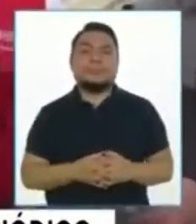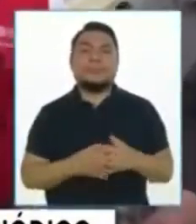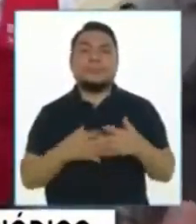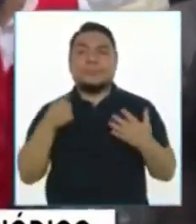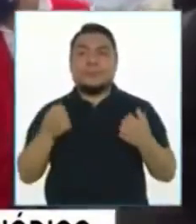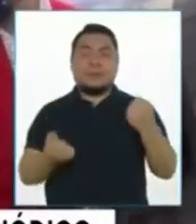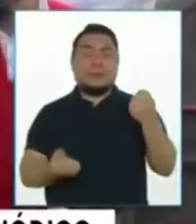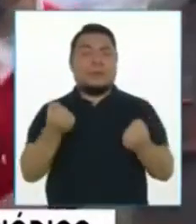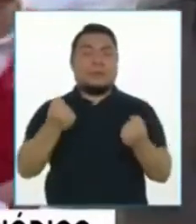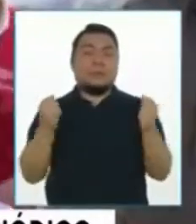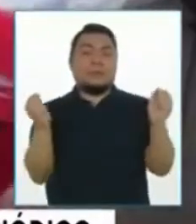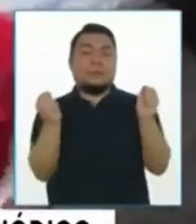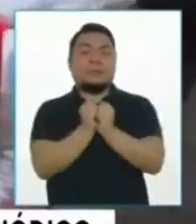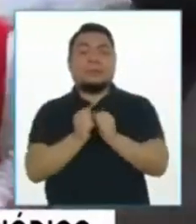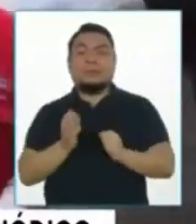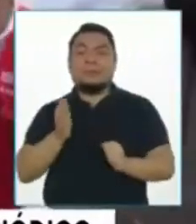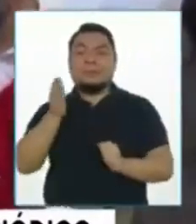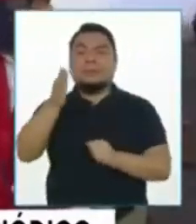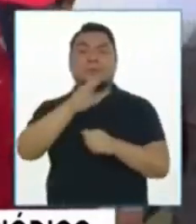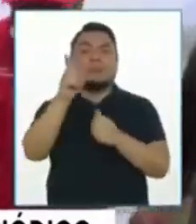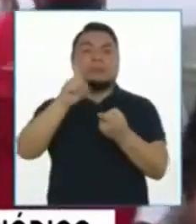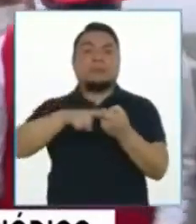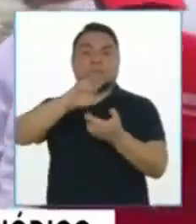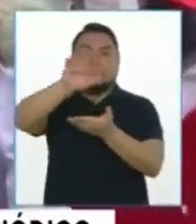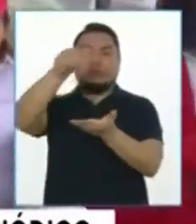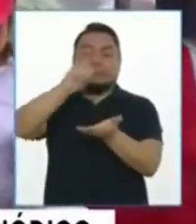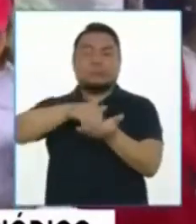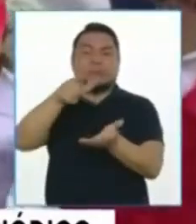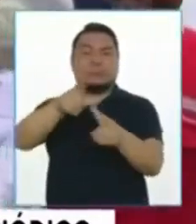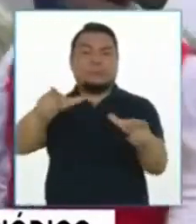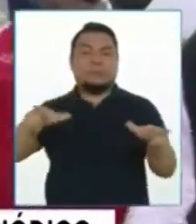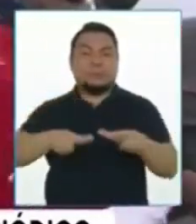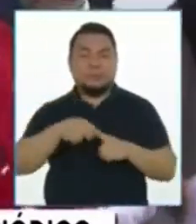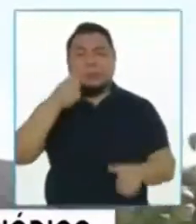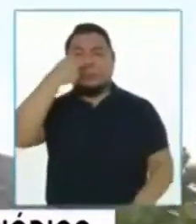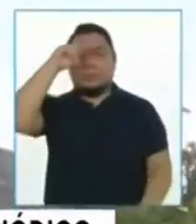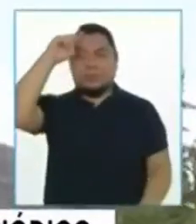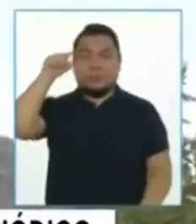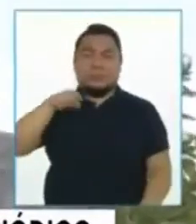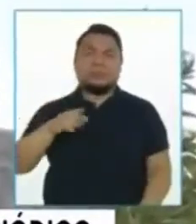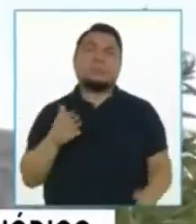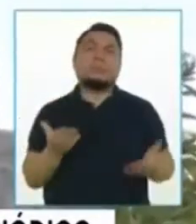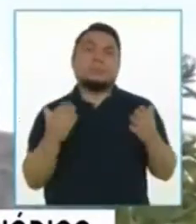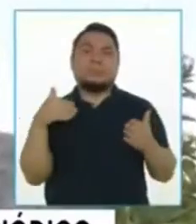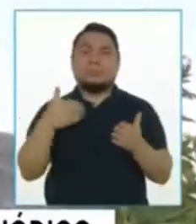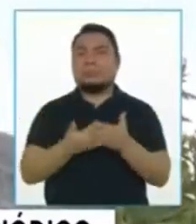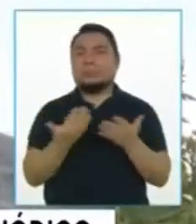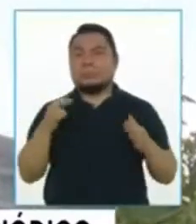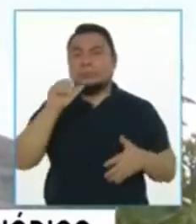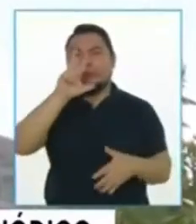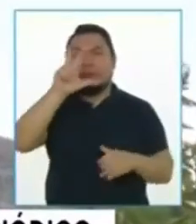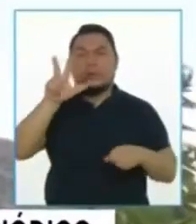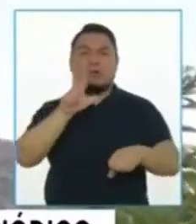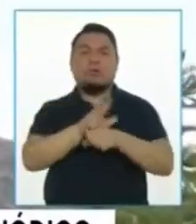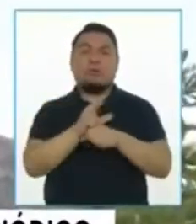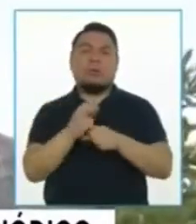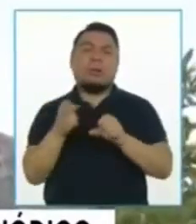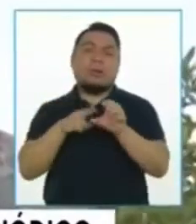En vehículo, trasladarse hasta el centro de la ciudad de Huánuco puede demandar hasta 3 horas de viaje.